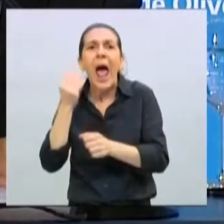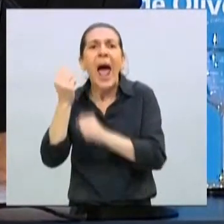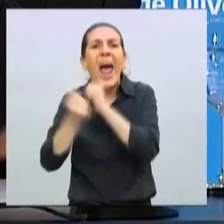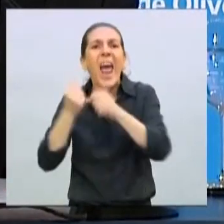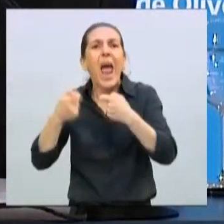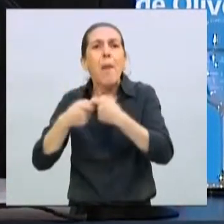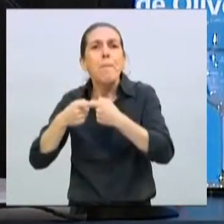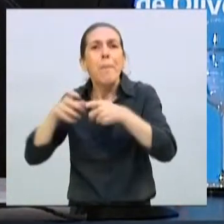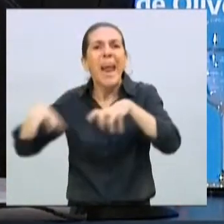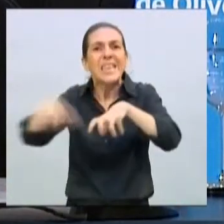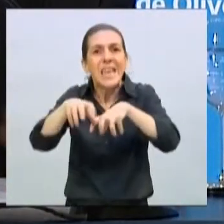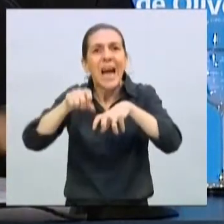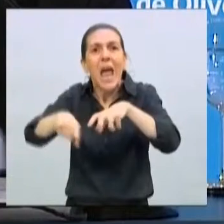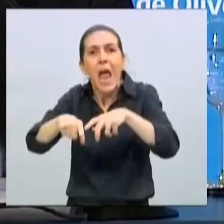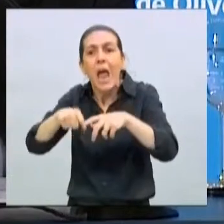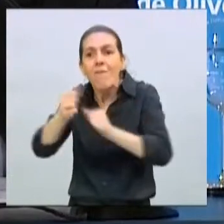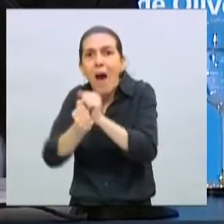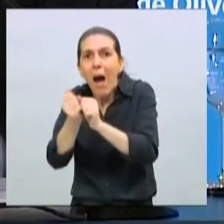producción.